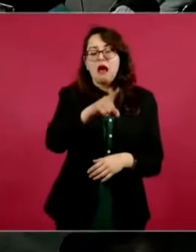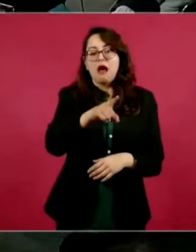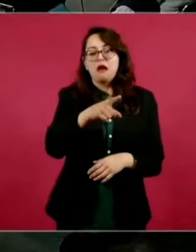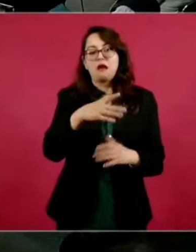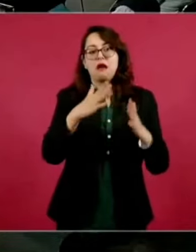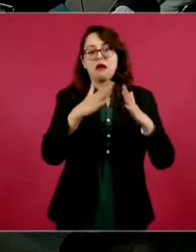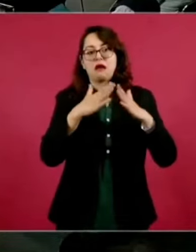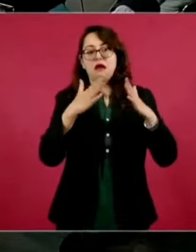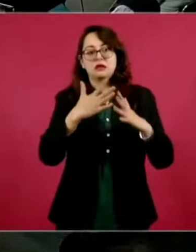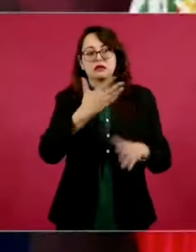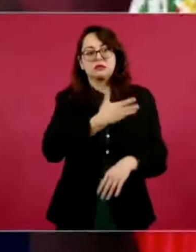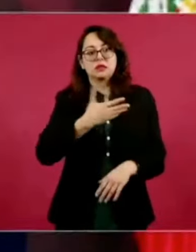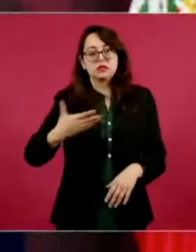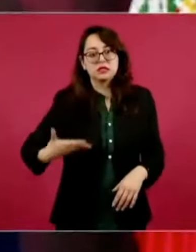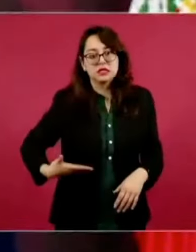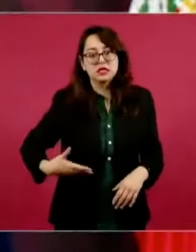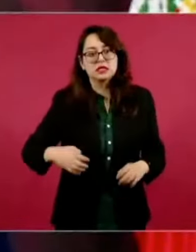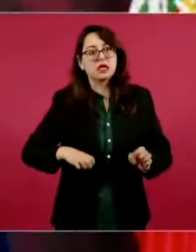qué